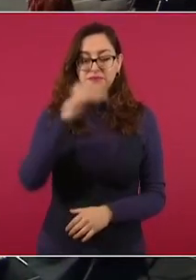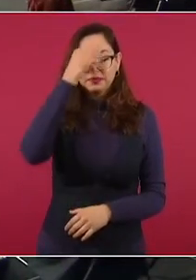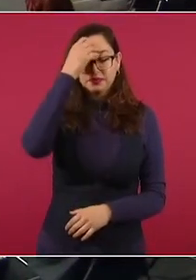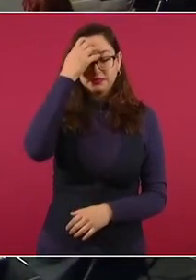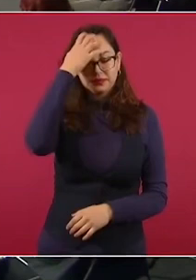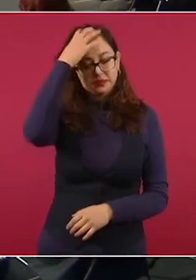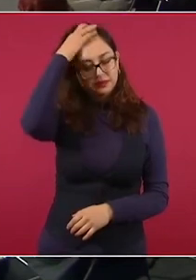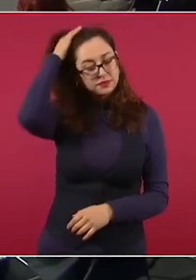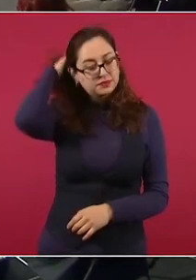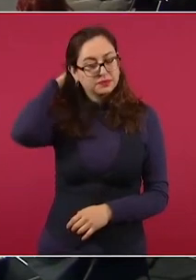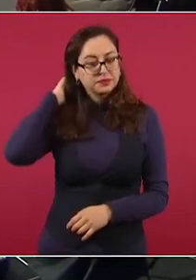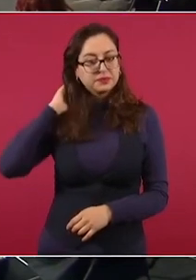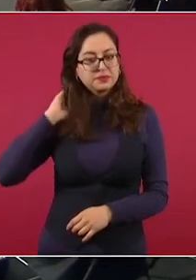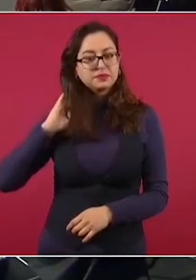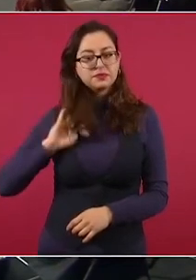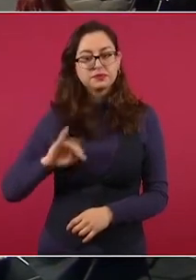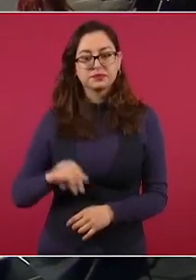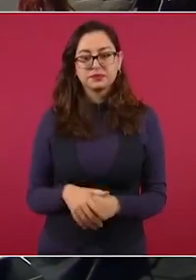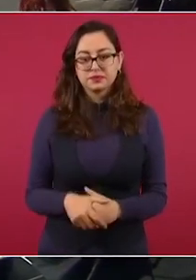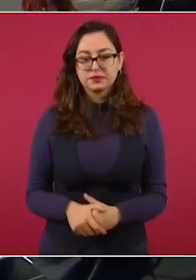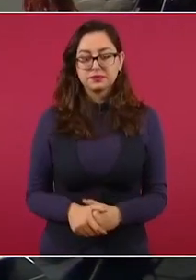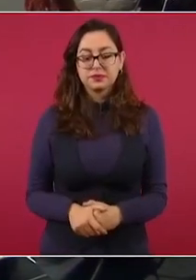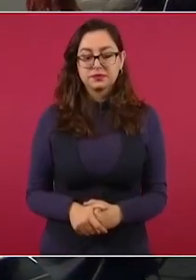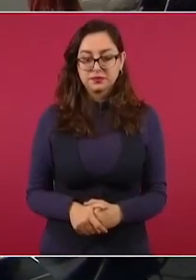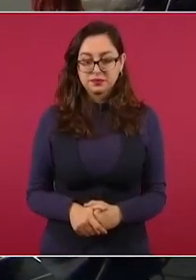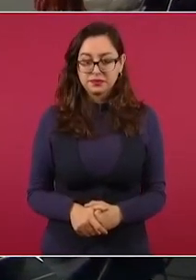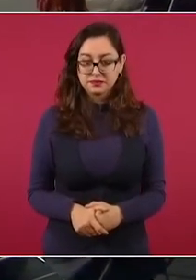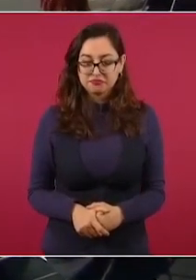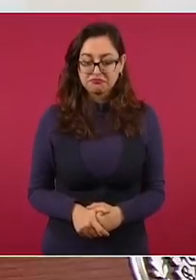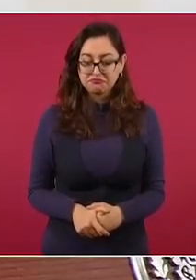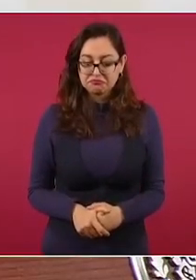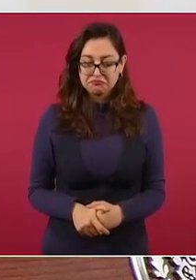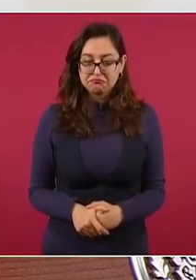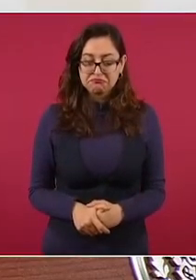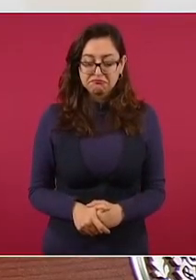el cuestionamiento que